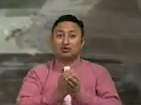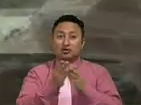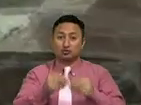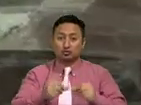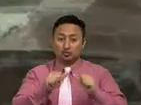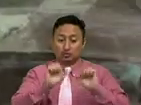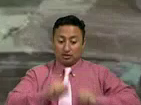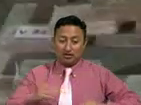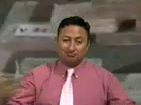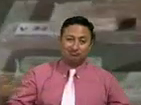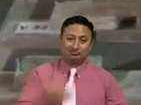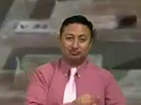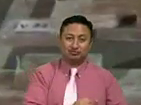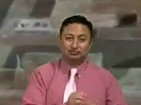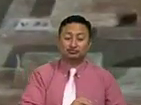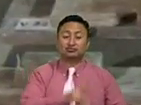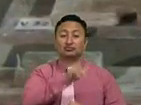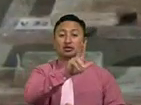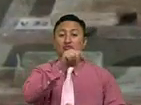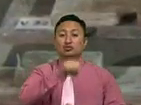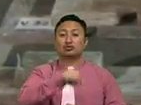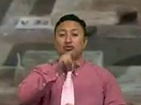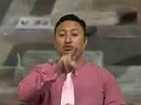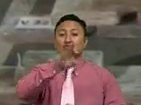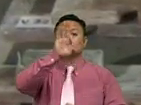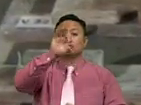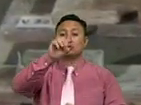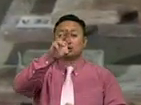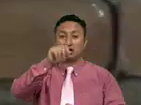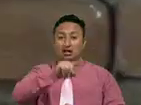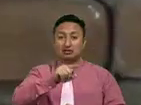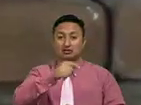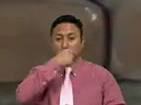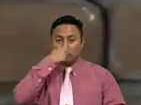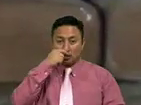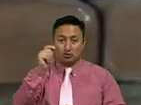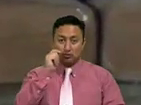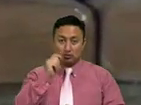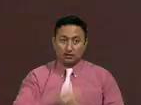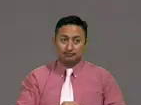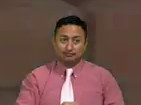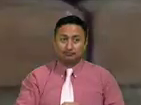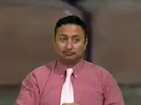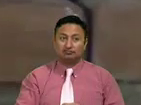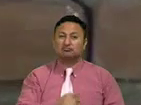logrado el decomiso de más de 3.2 toneladas de droga, el mayor porcentaje de la